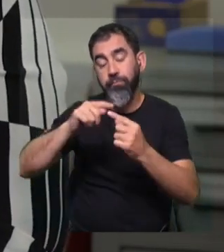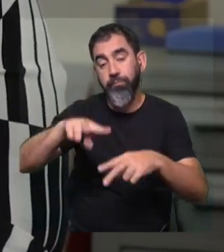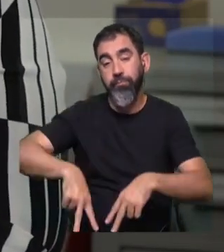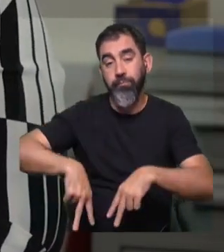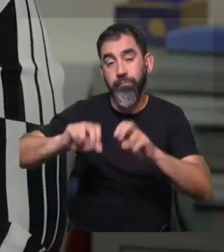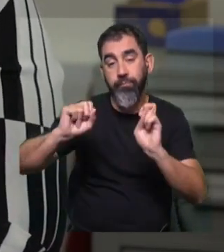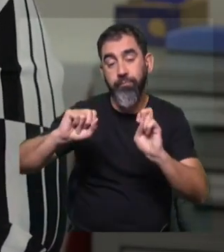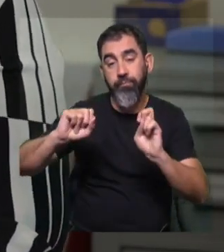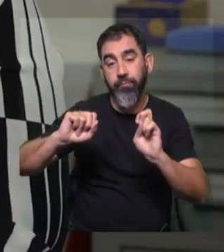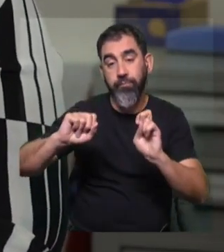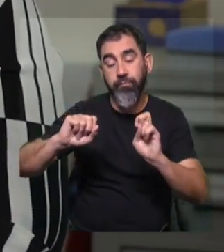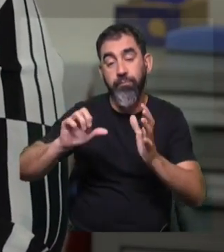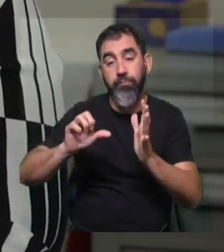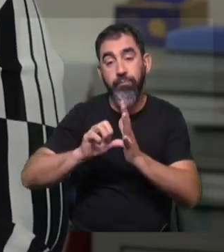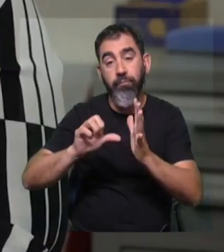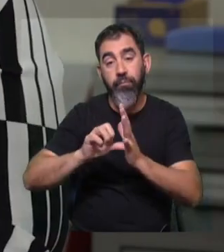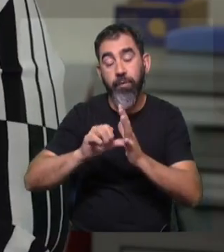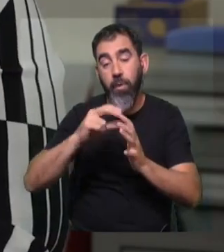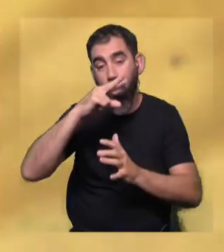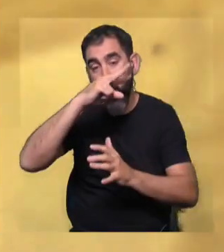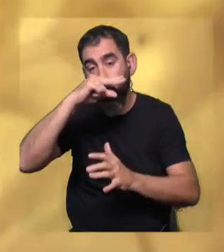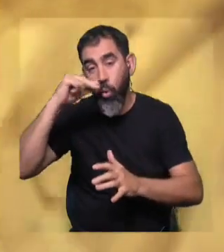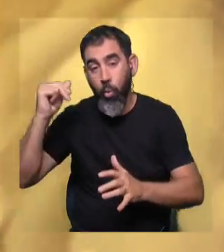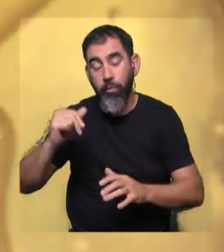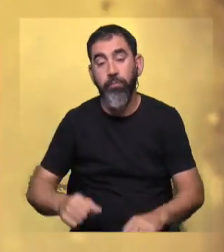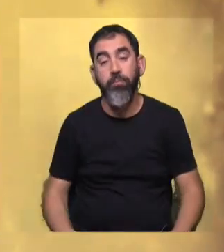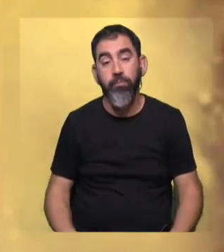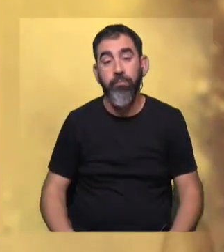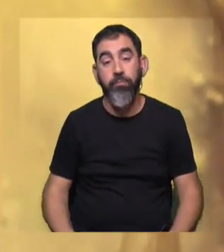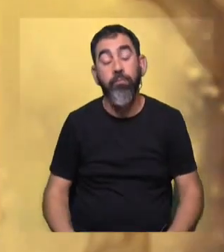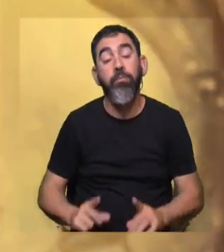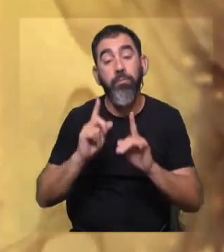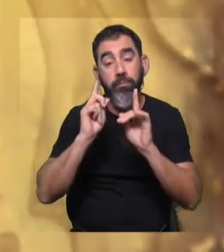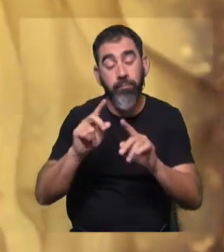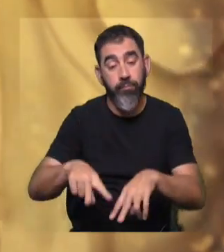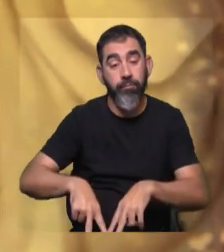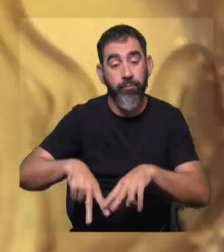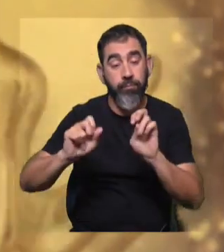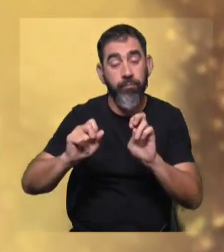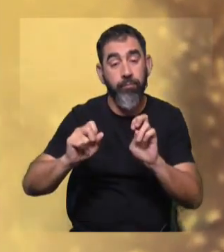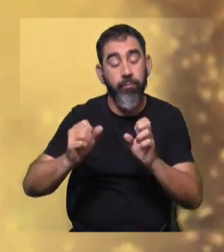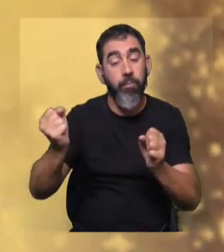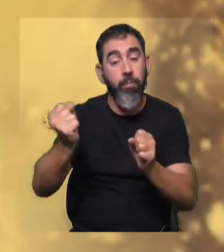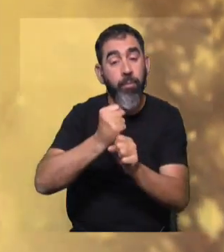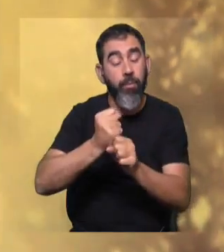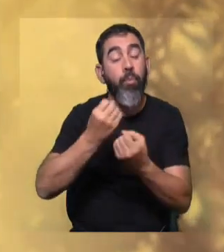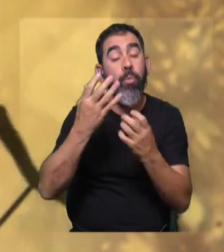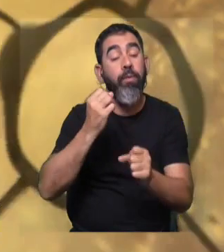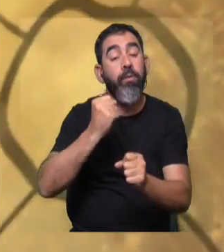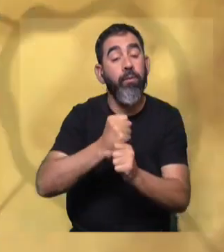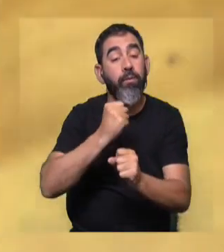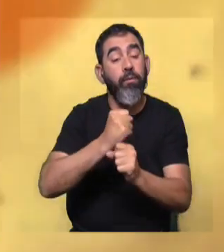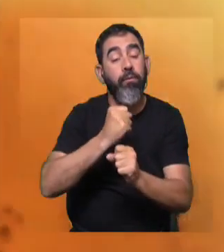fue el sistema olfatorio. También hay investigadores que recibieron el Nobel por su trabajo